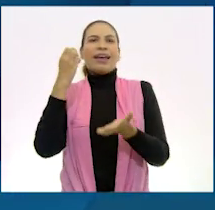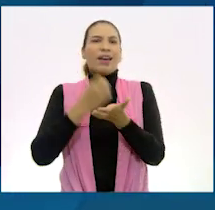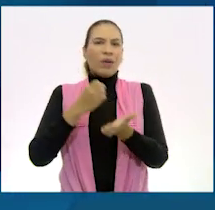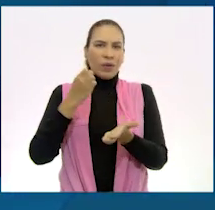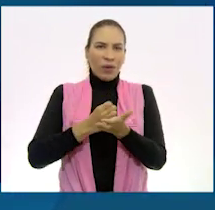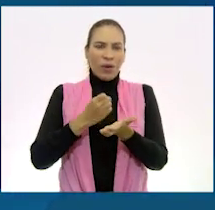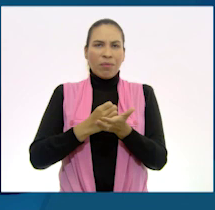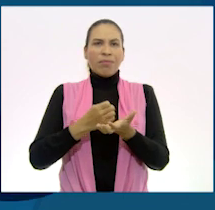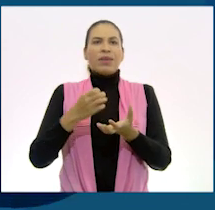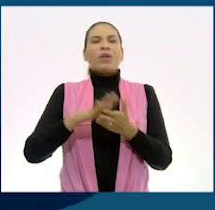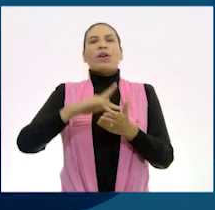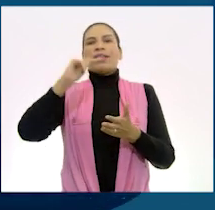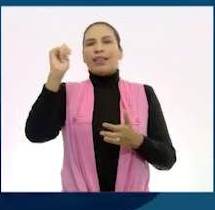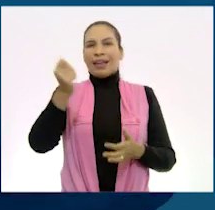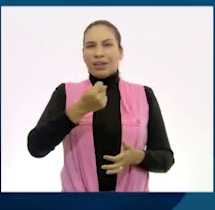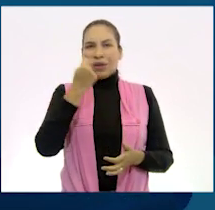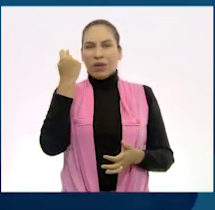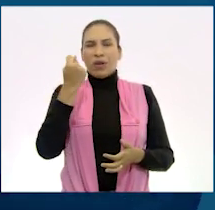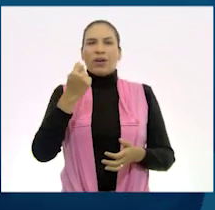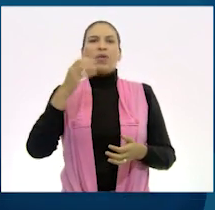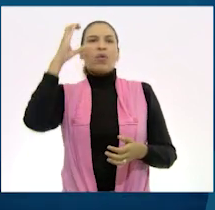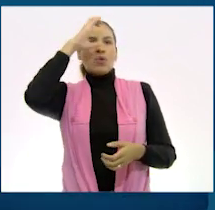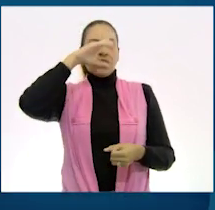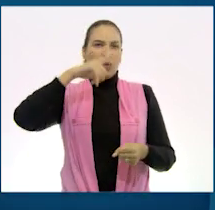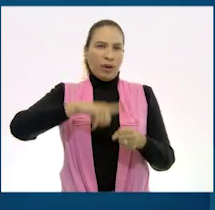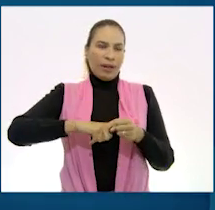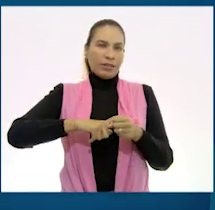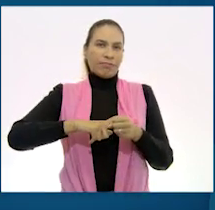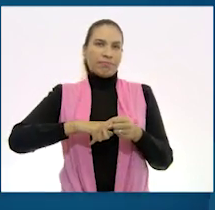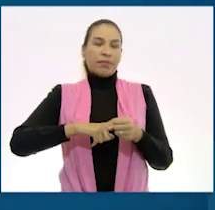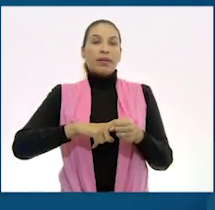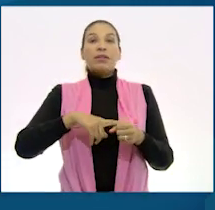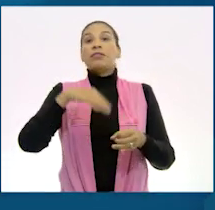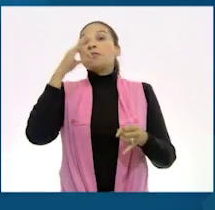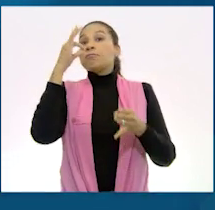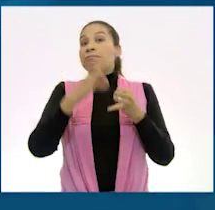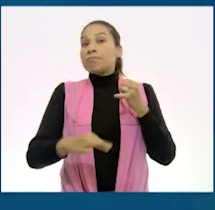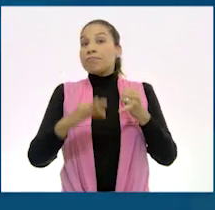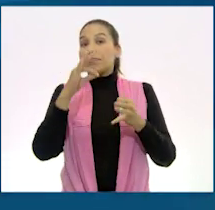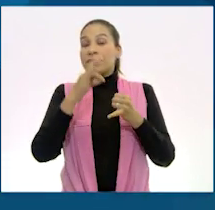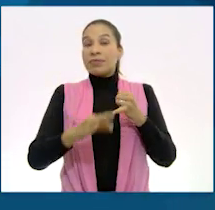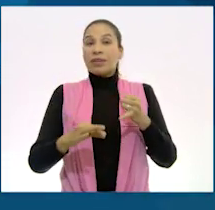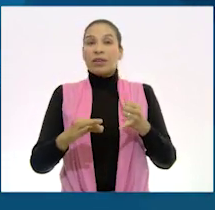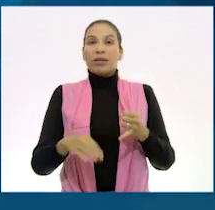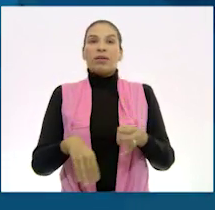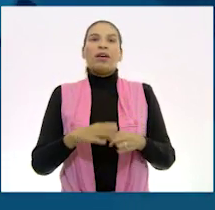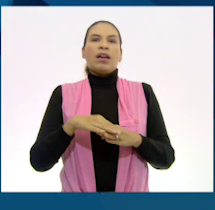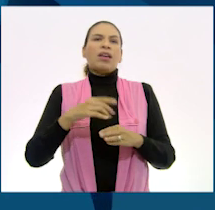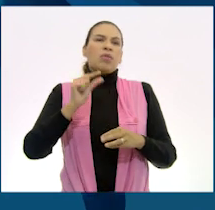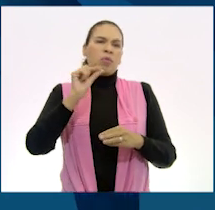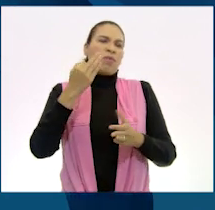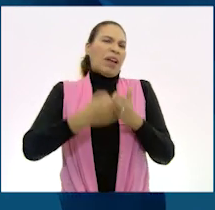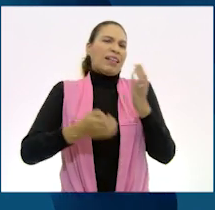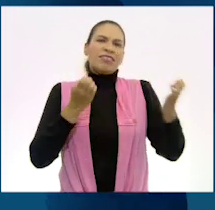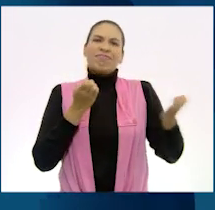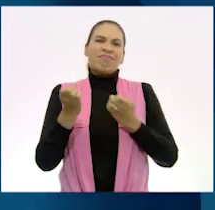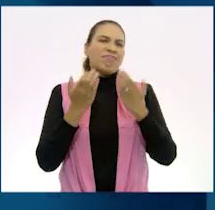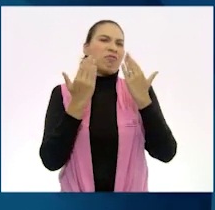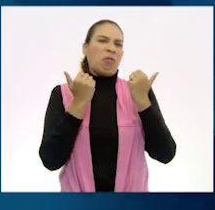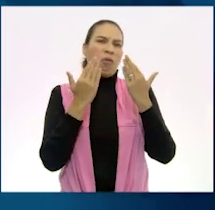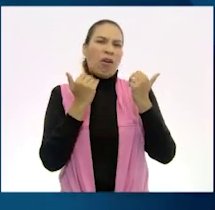económico, tecnológico y cultural. Finalmente, es la poca actividad